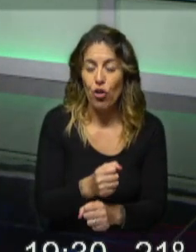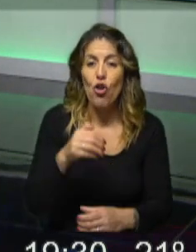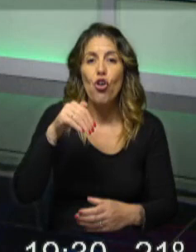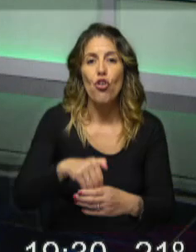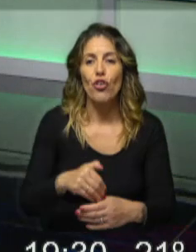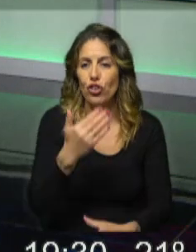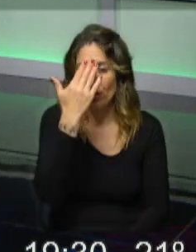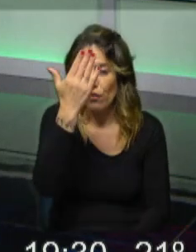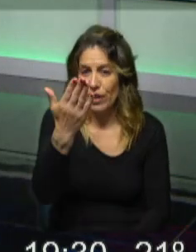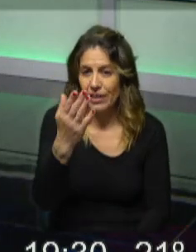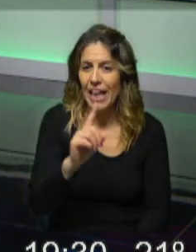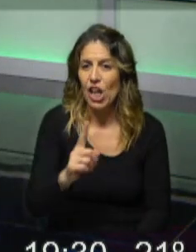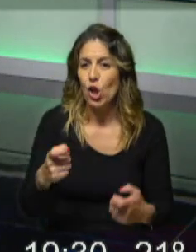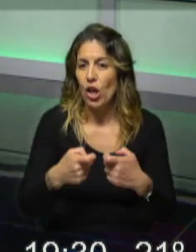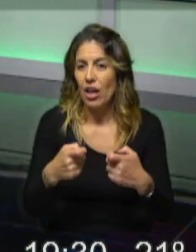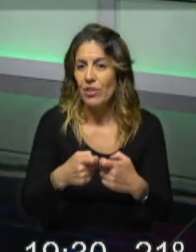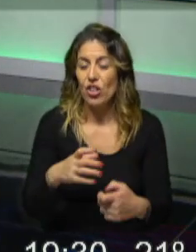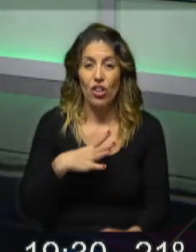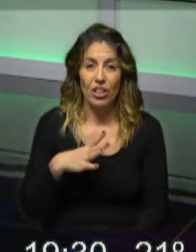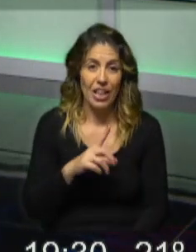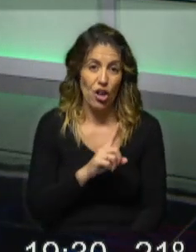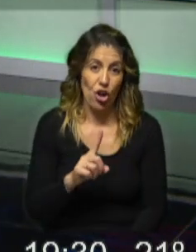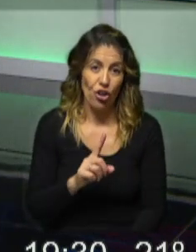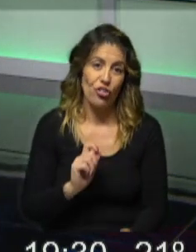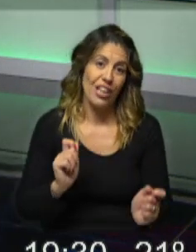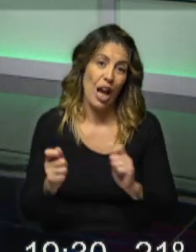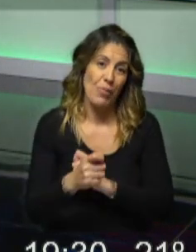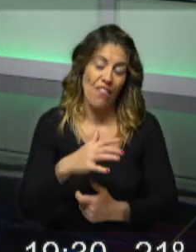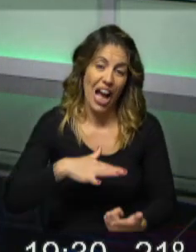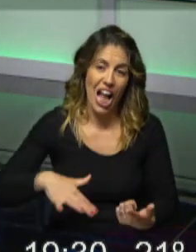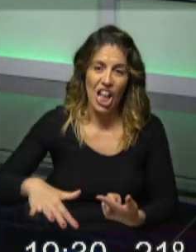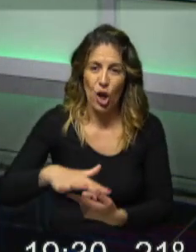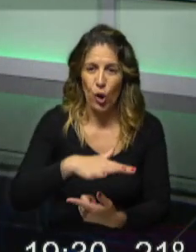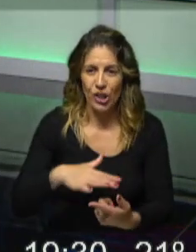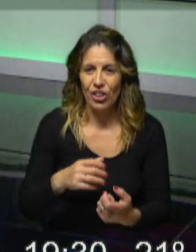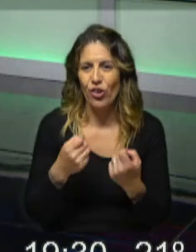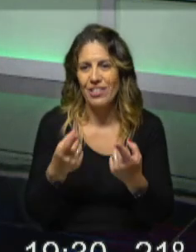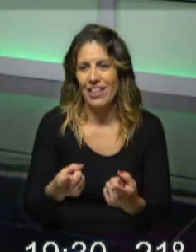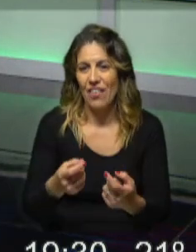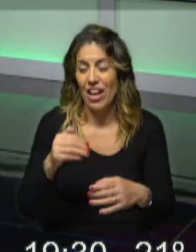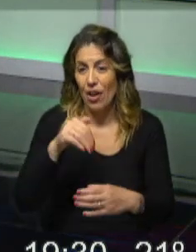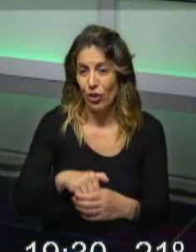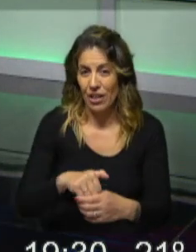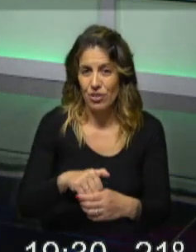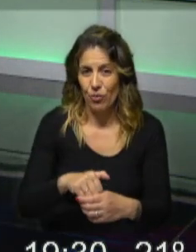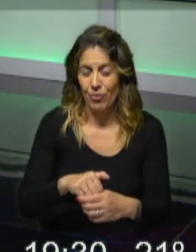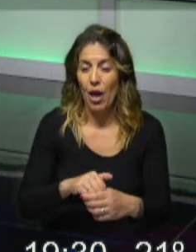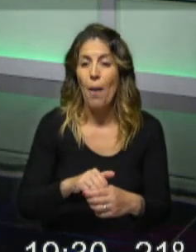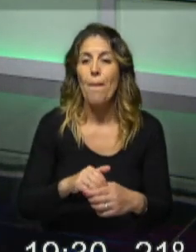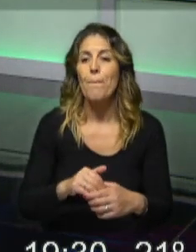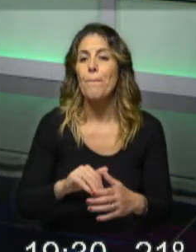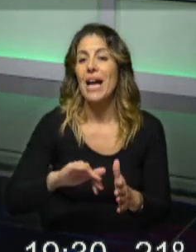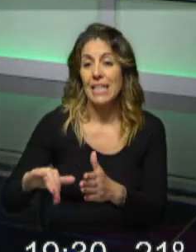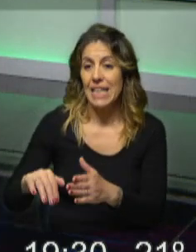votos de frente amplio sin que la coalición lo estuviera por lo tanto cambiaba el contexto en que se le daba la votación ahora más allá de eso